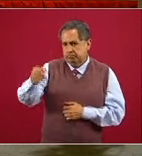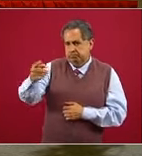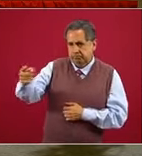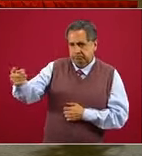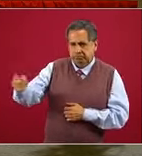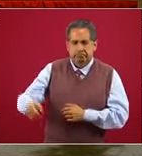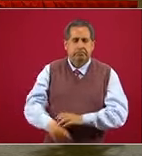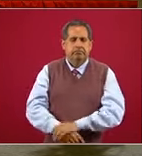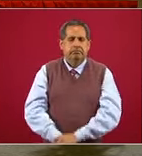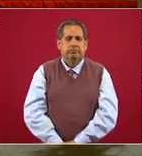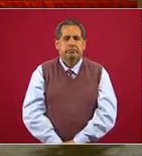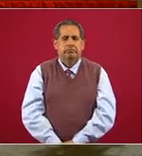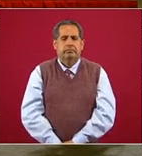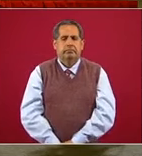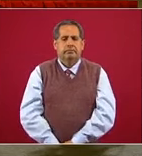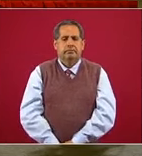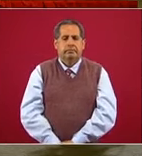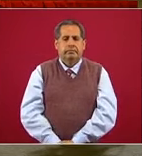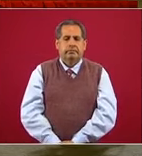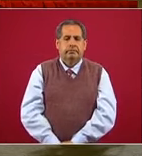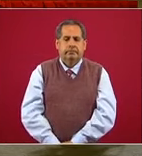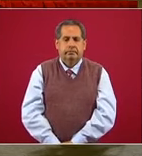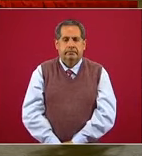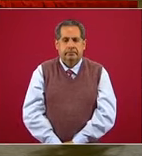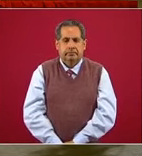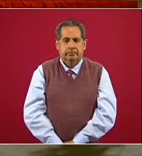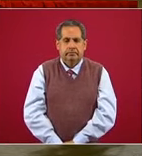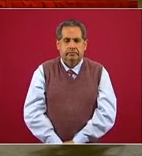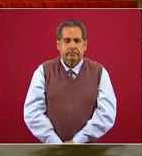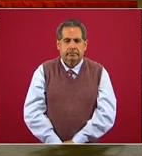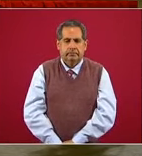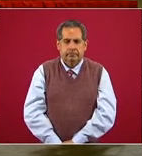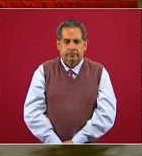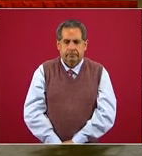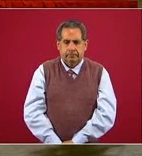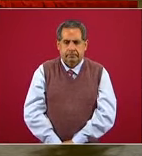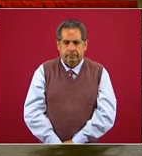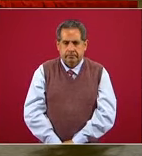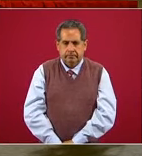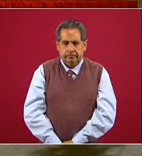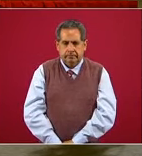de este lado, aquí y aquí, y luego regresamos para acá. Adelante, por favor.